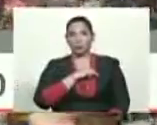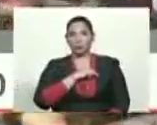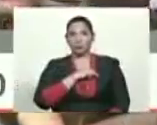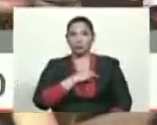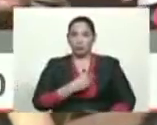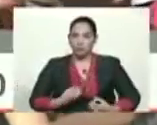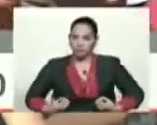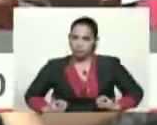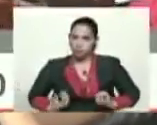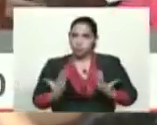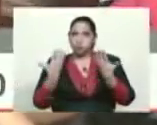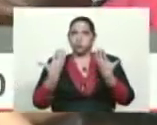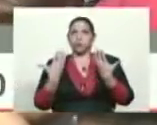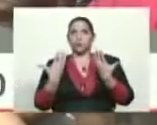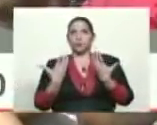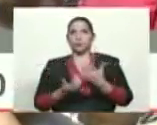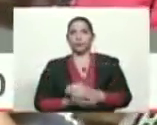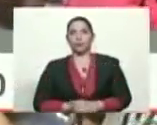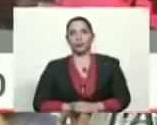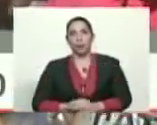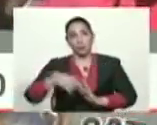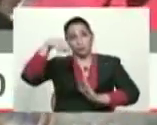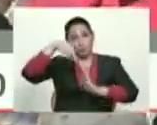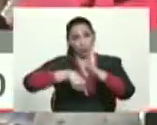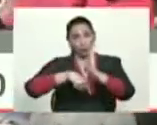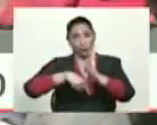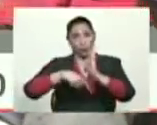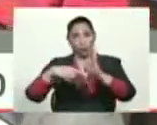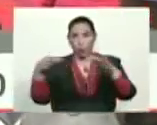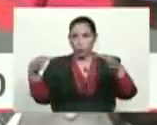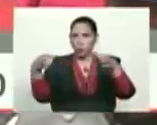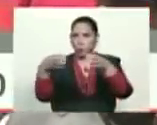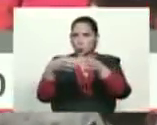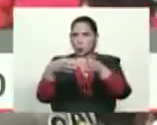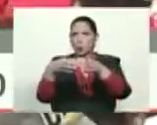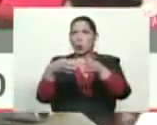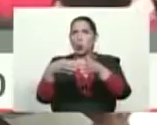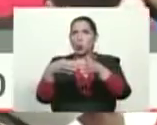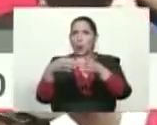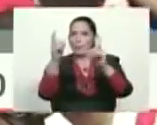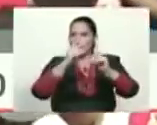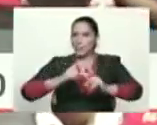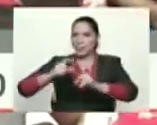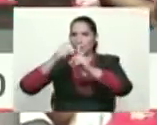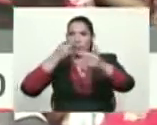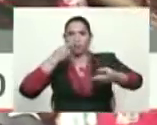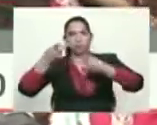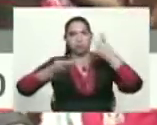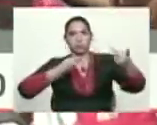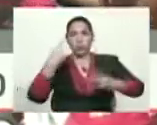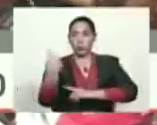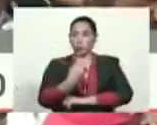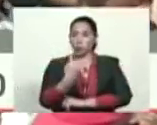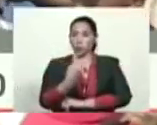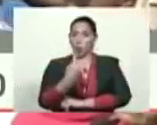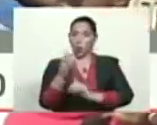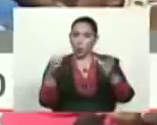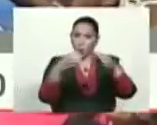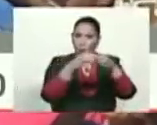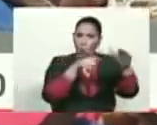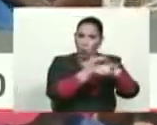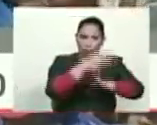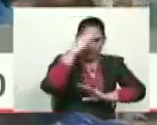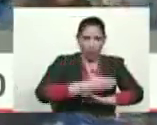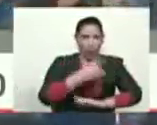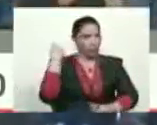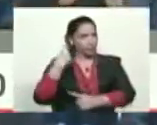surgido desde lo profundo de los cuarteles una consigna que no es solo para los cuarteles, sino que tiene que